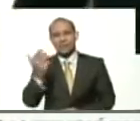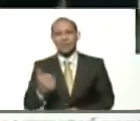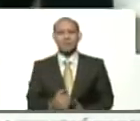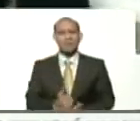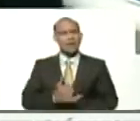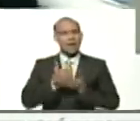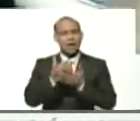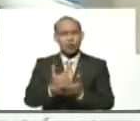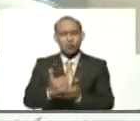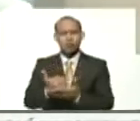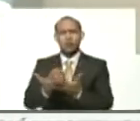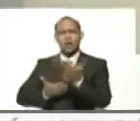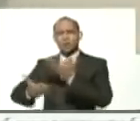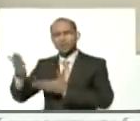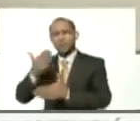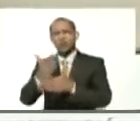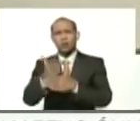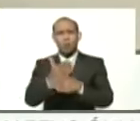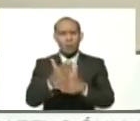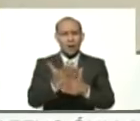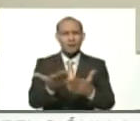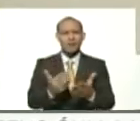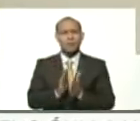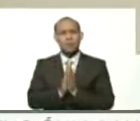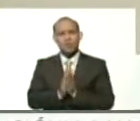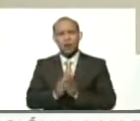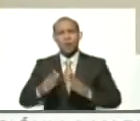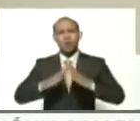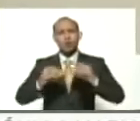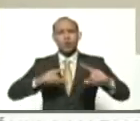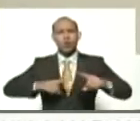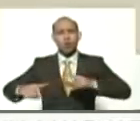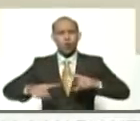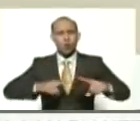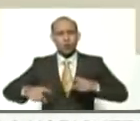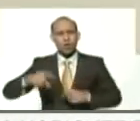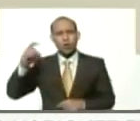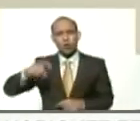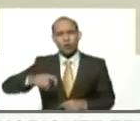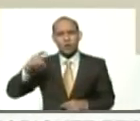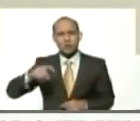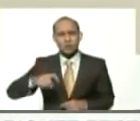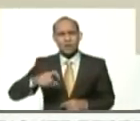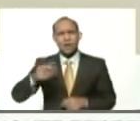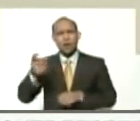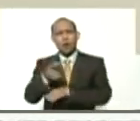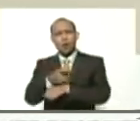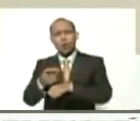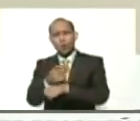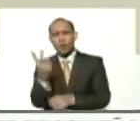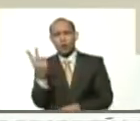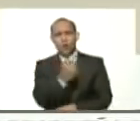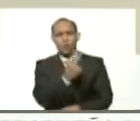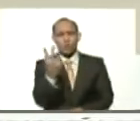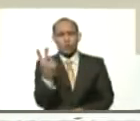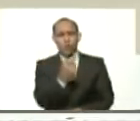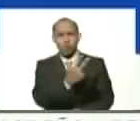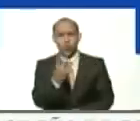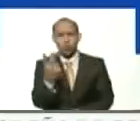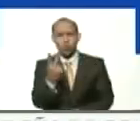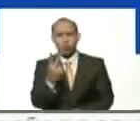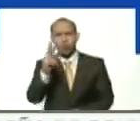intermediación para que se den las coordinaciones que corresponden entre ambos gobiernos porque esta situación